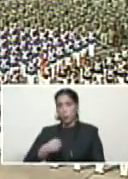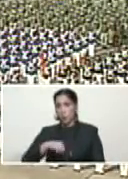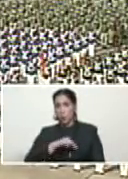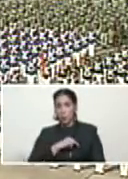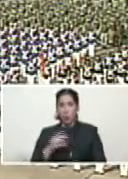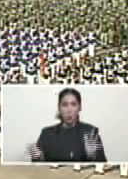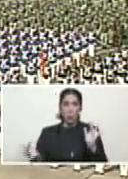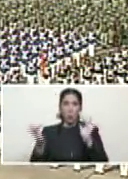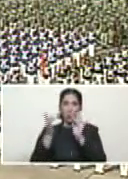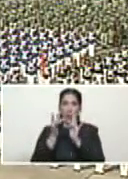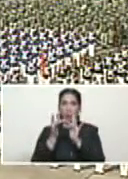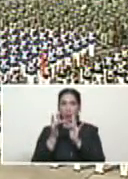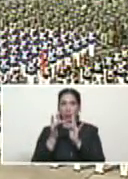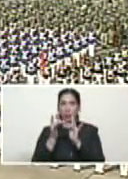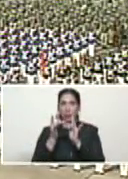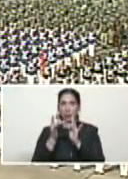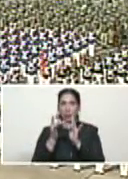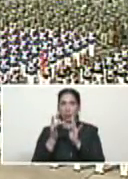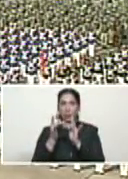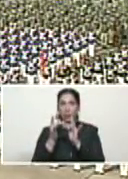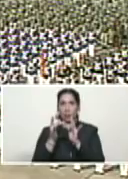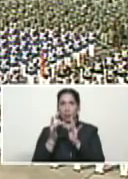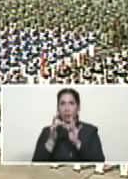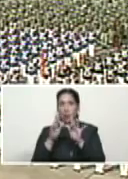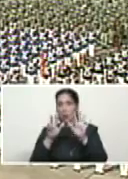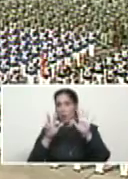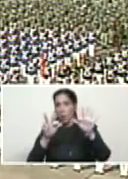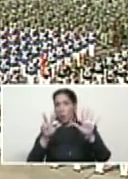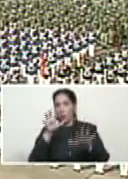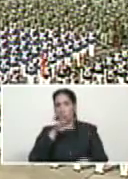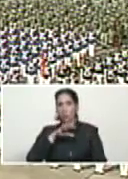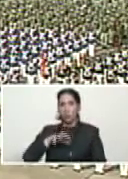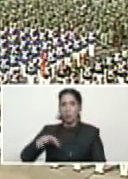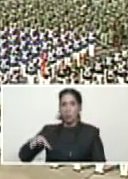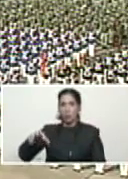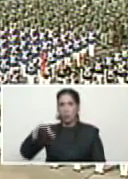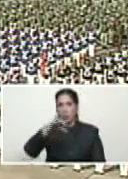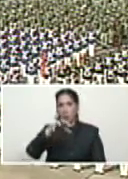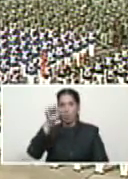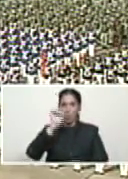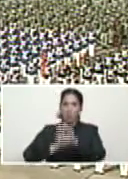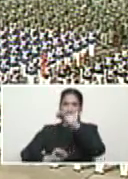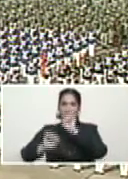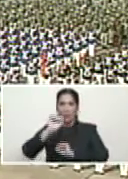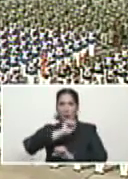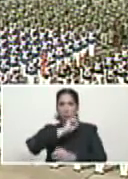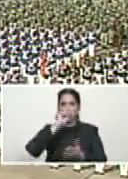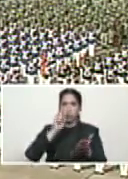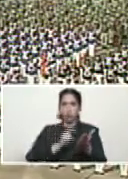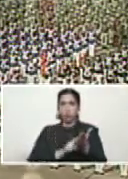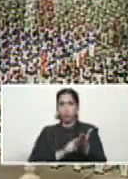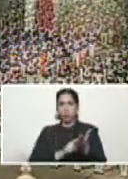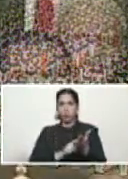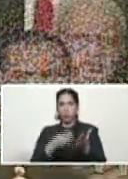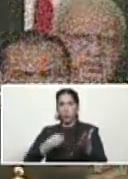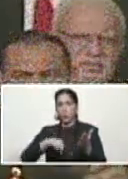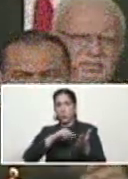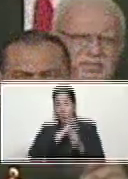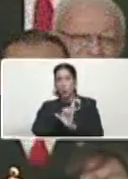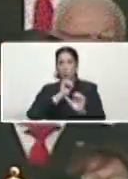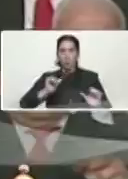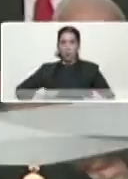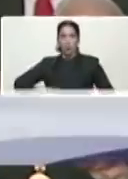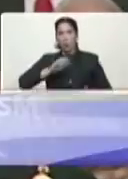contacto con las ocho regiones de defensa integral de nuestra Fuerza Armada